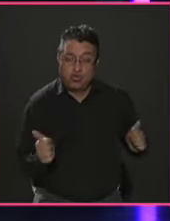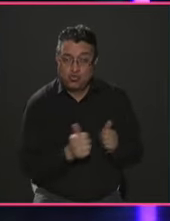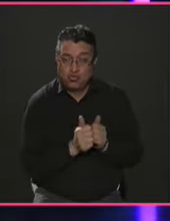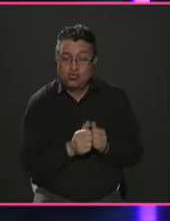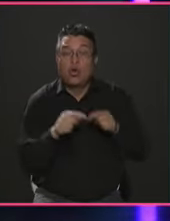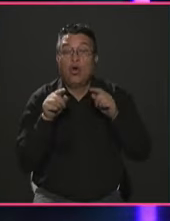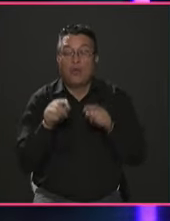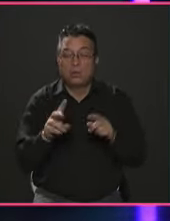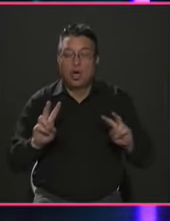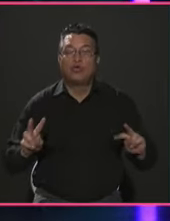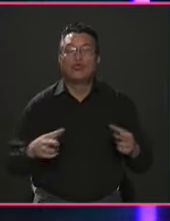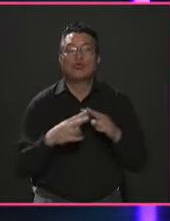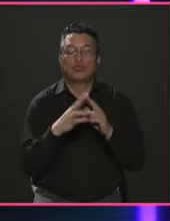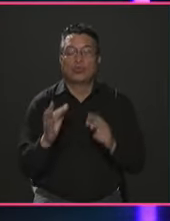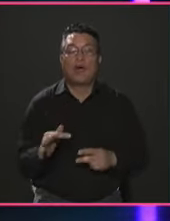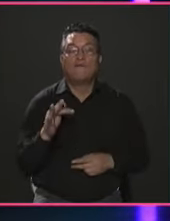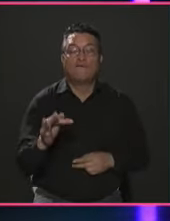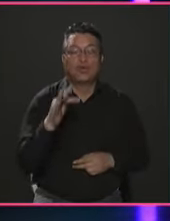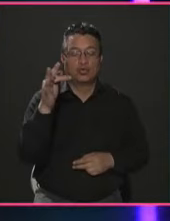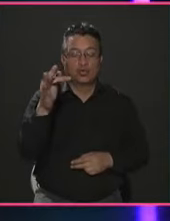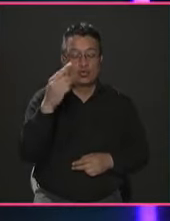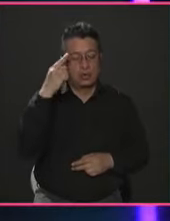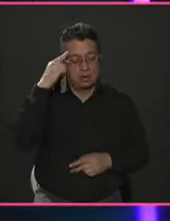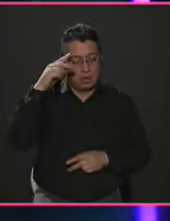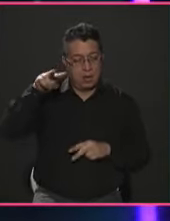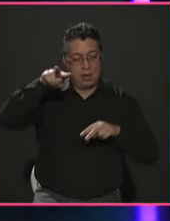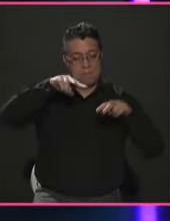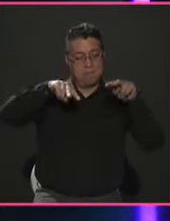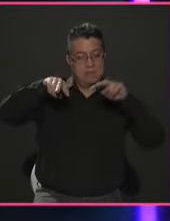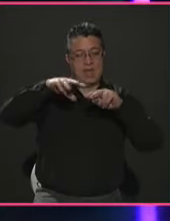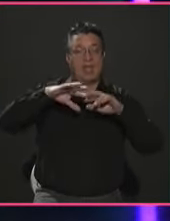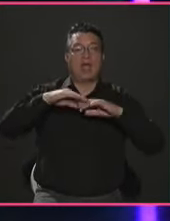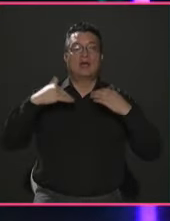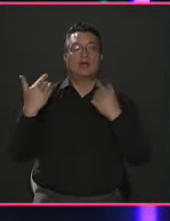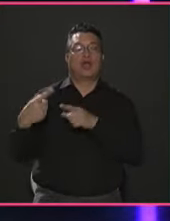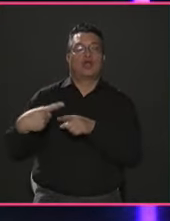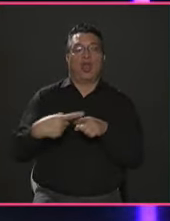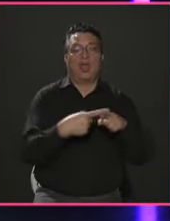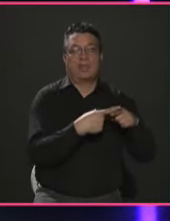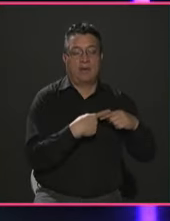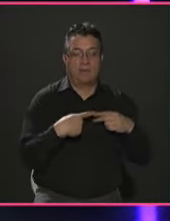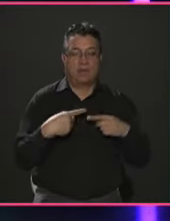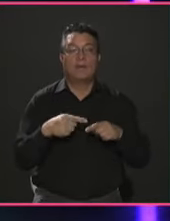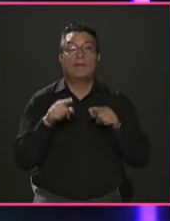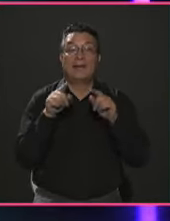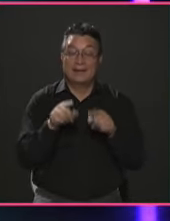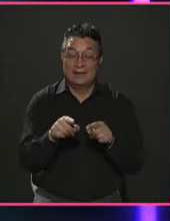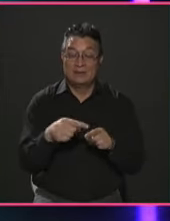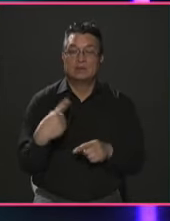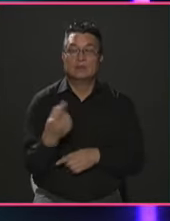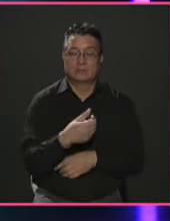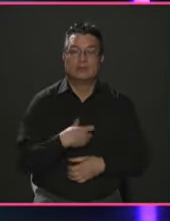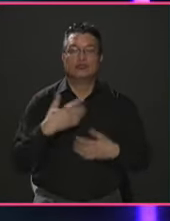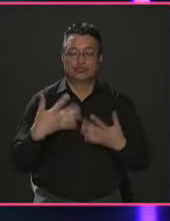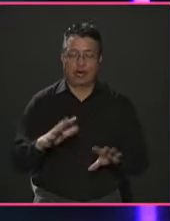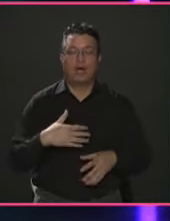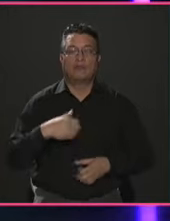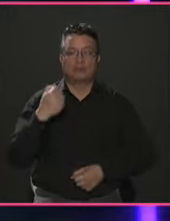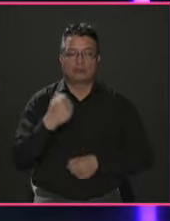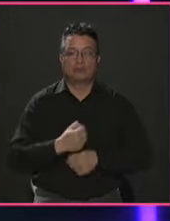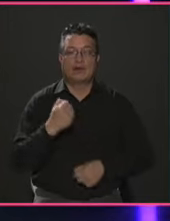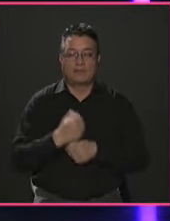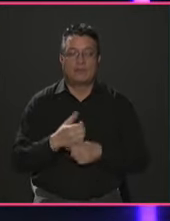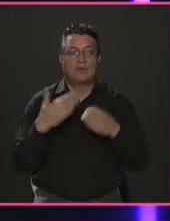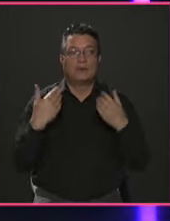construir un futuro desde una visión colectiva y en ese sentido estuvimos trabajando en una de